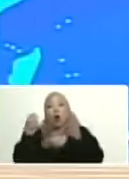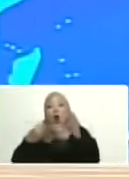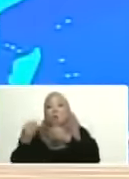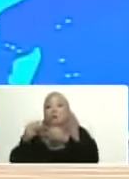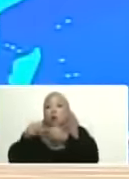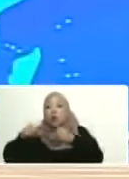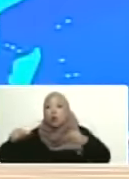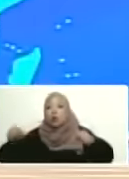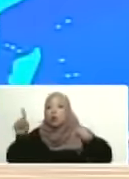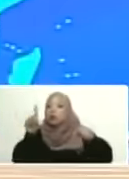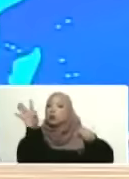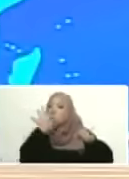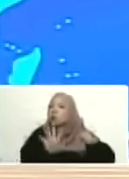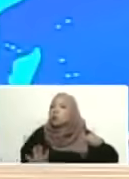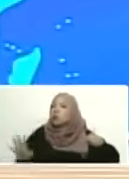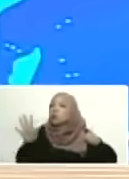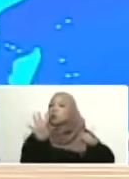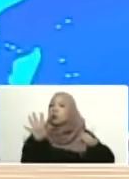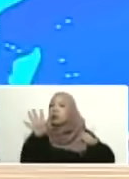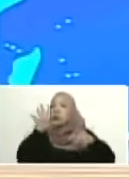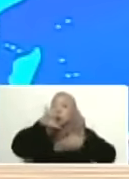tengo un mapa más pequeño